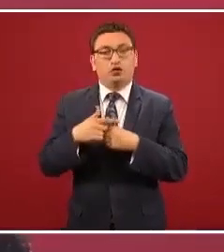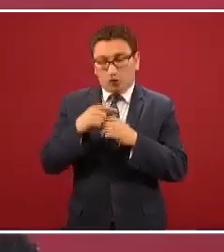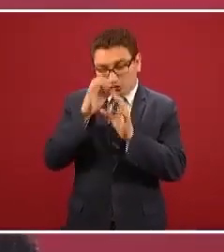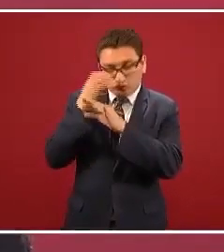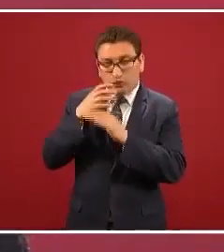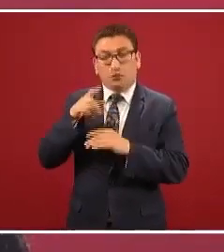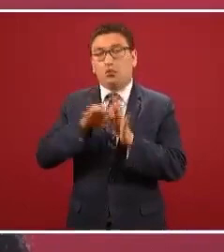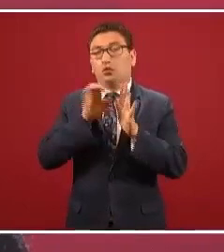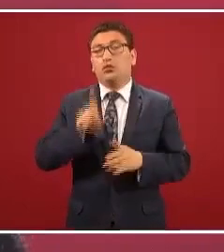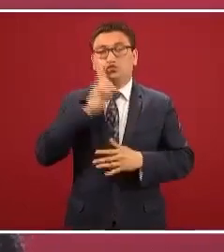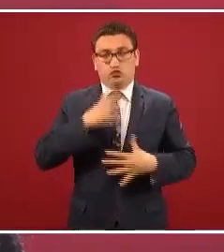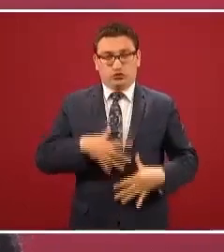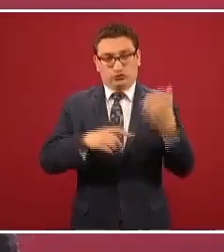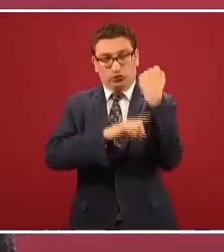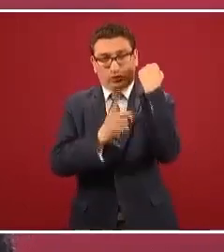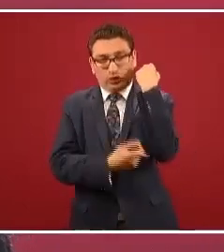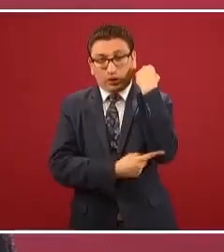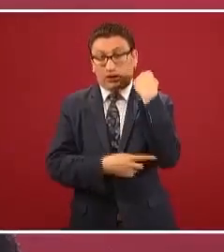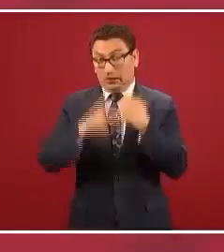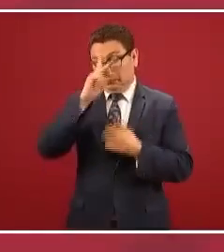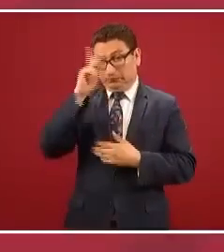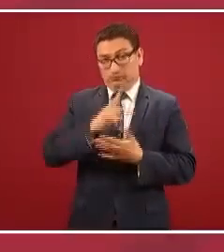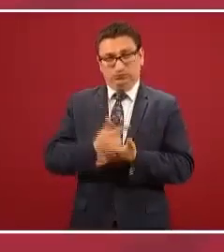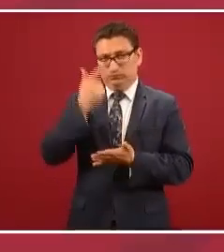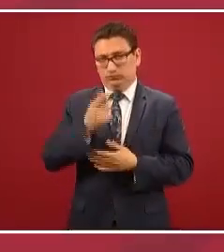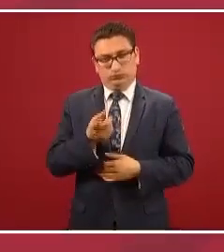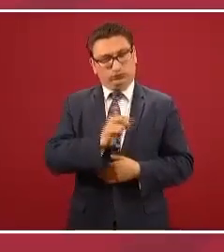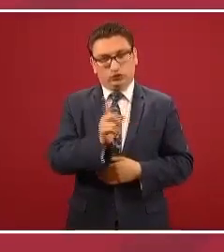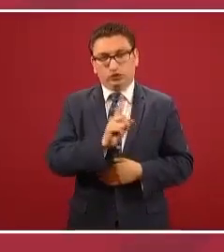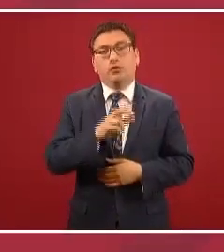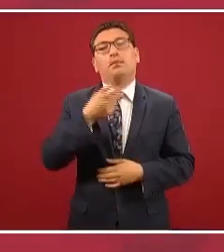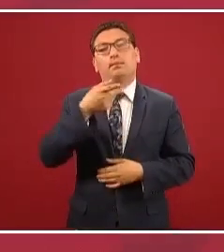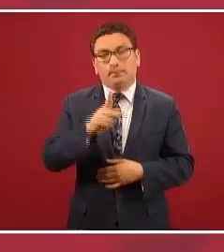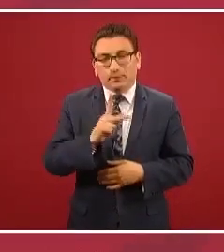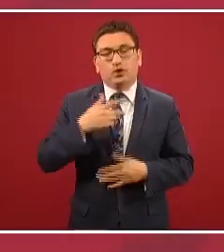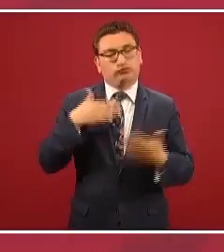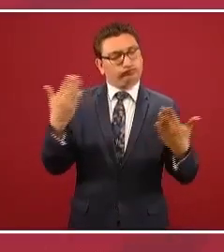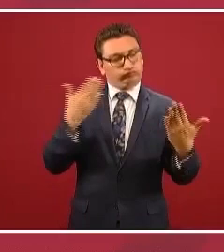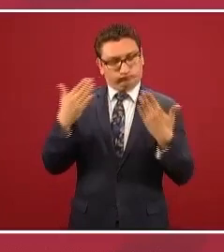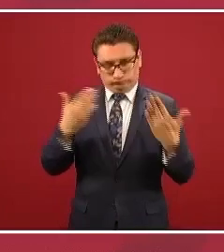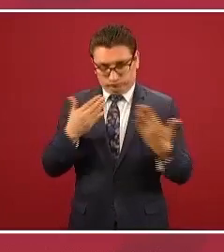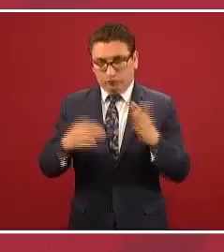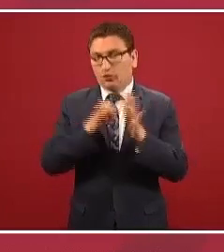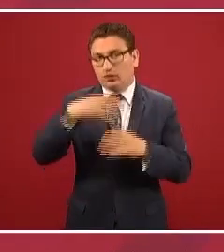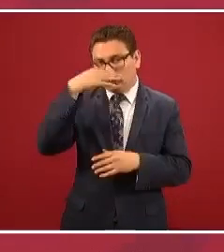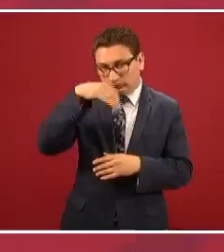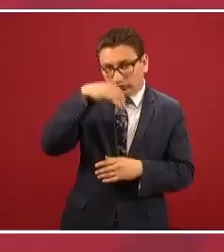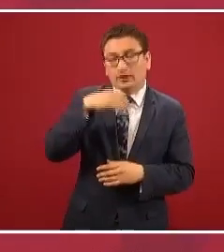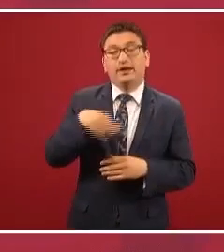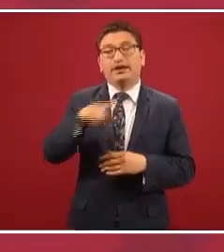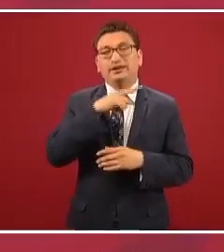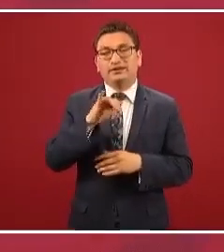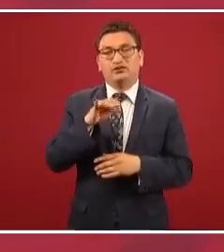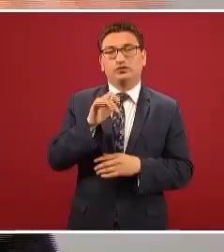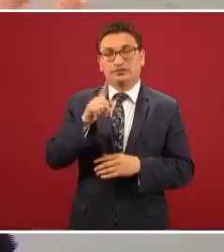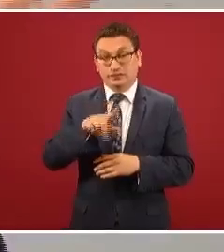científica de que las mujeres embarazadas estén en mayor riesgo, pero por analogía, por comparación con la influenza, es muy probable